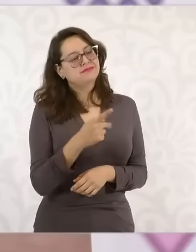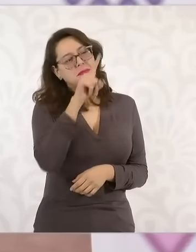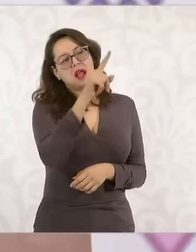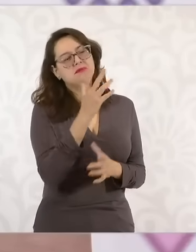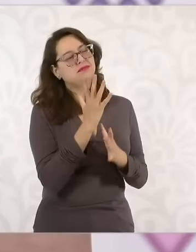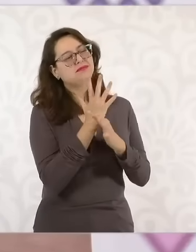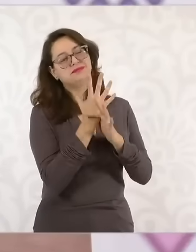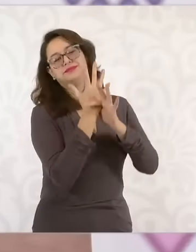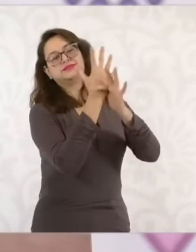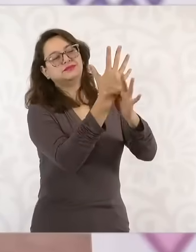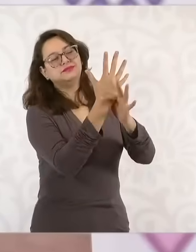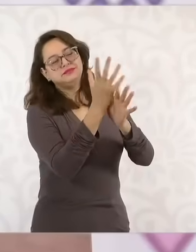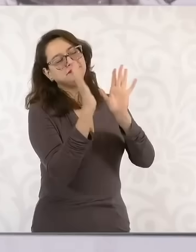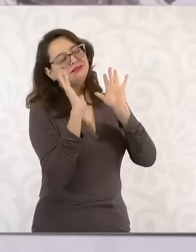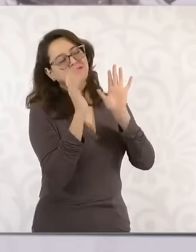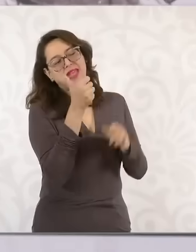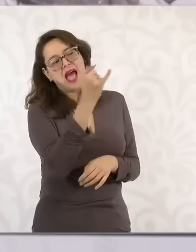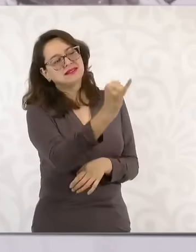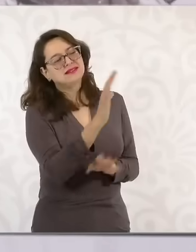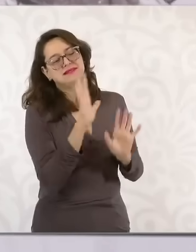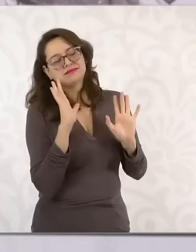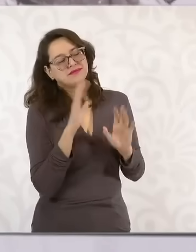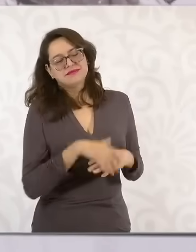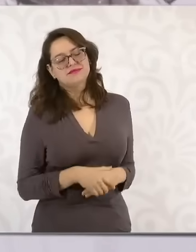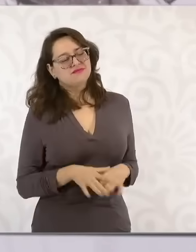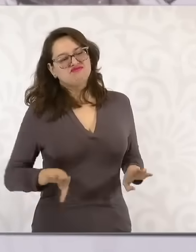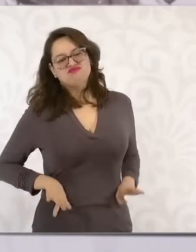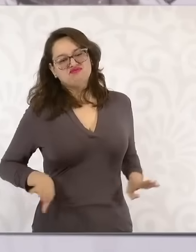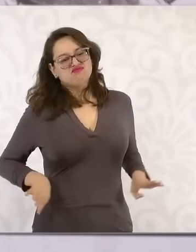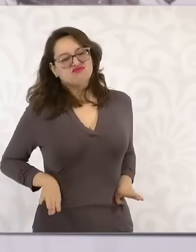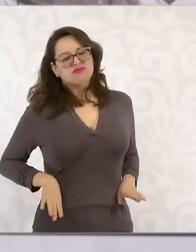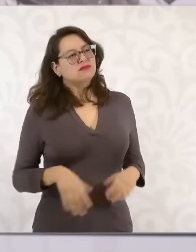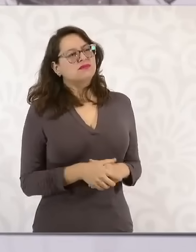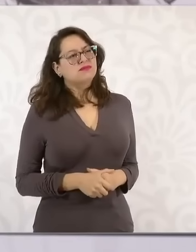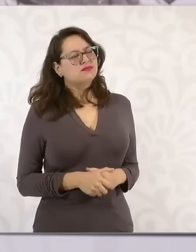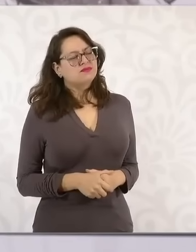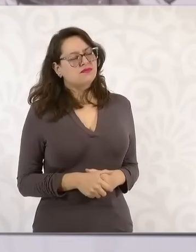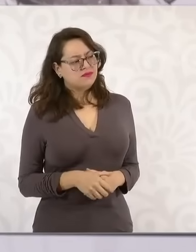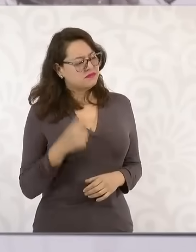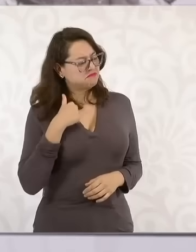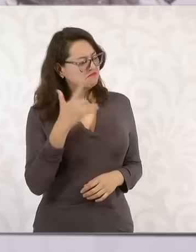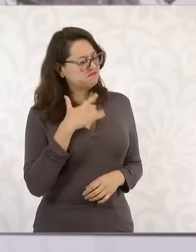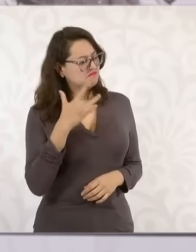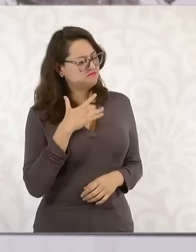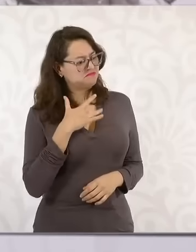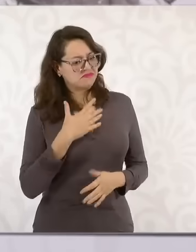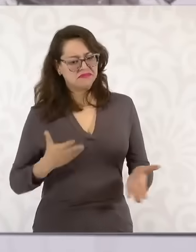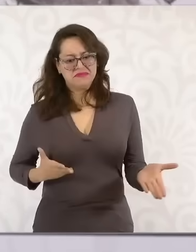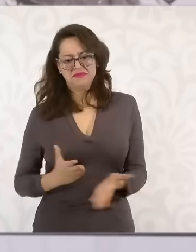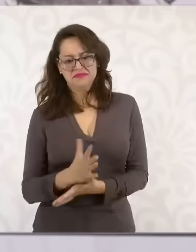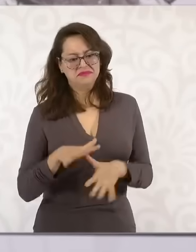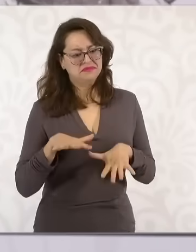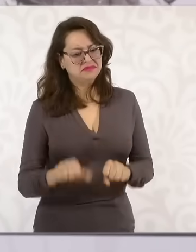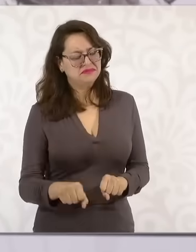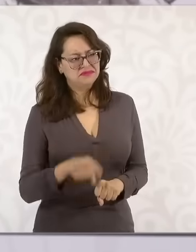Yo no creo en la invasión, no creo ni siquiera que sea algo que ellos lo estén tomando muy